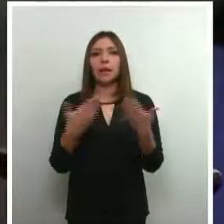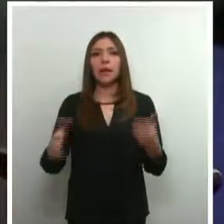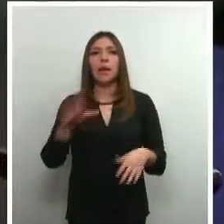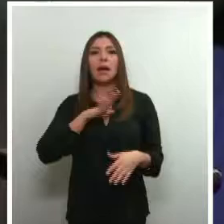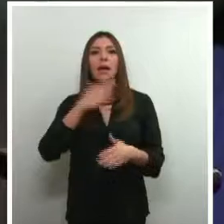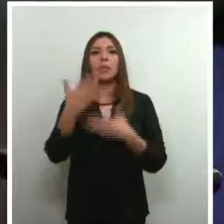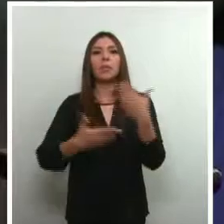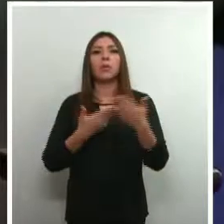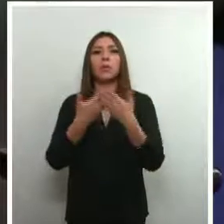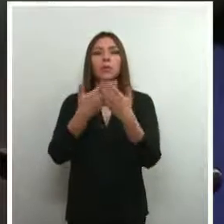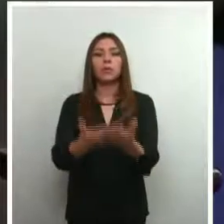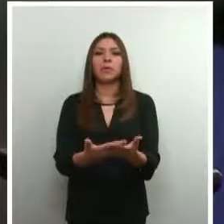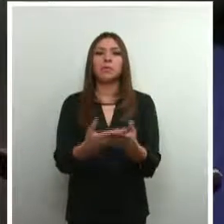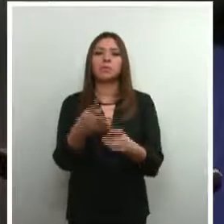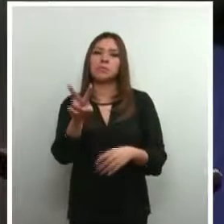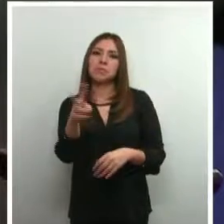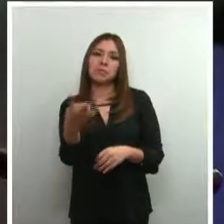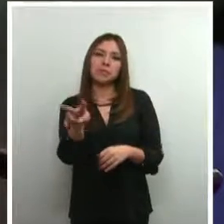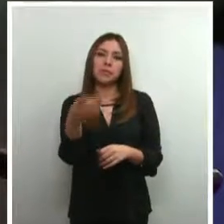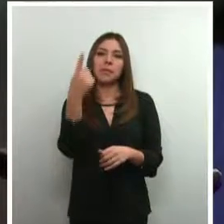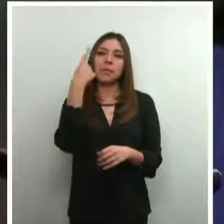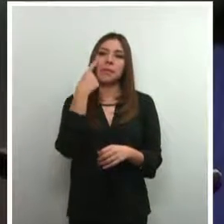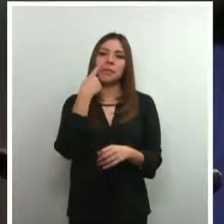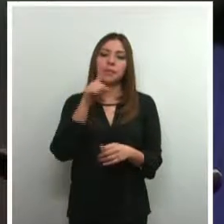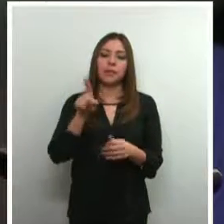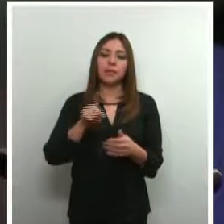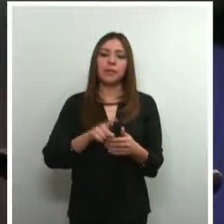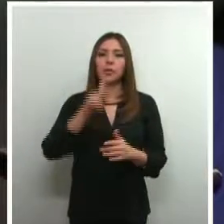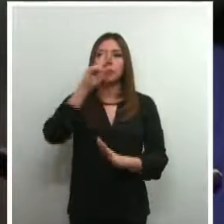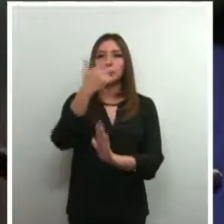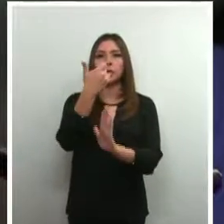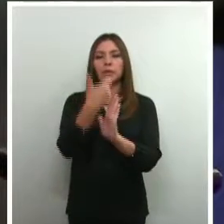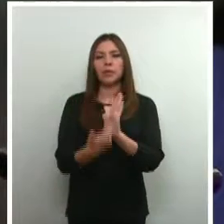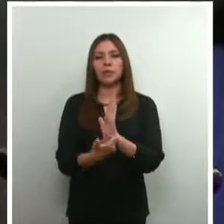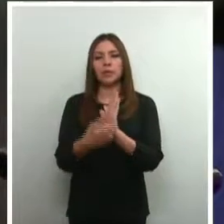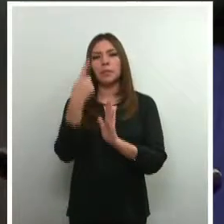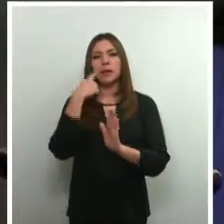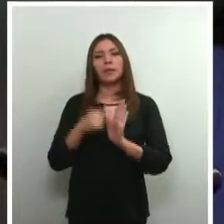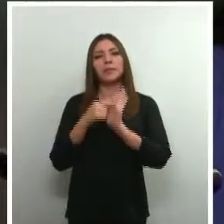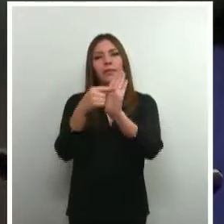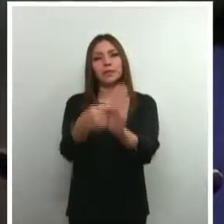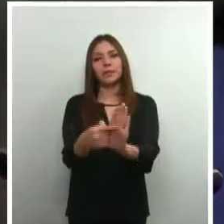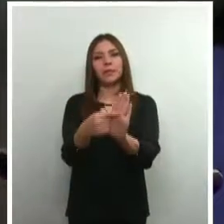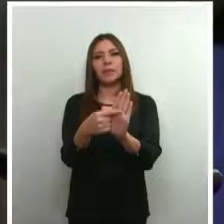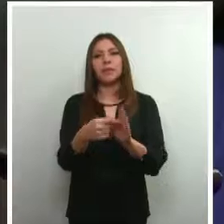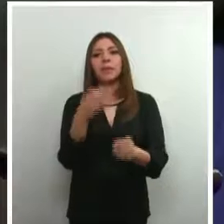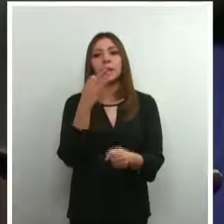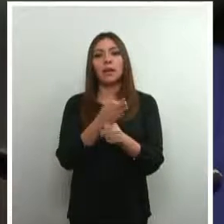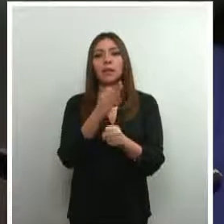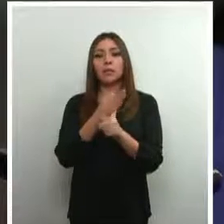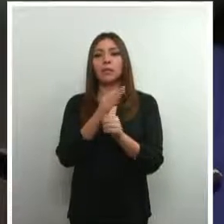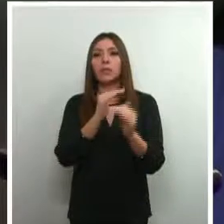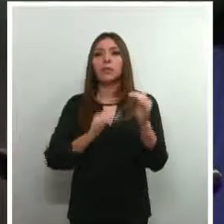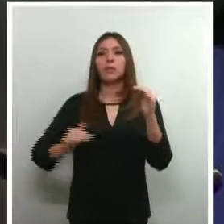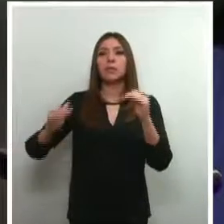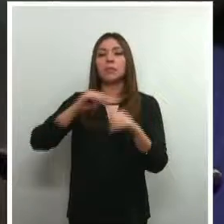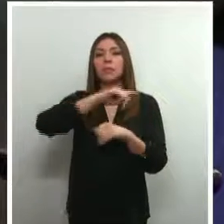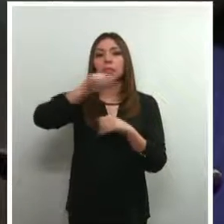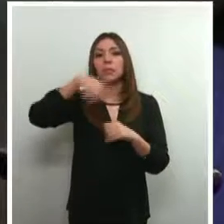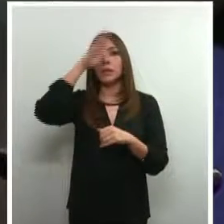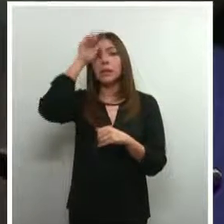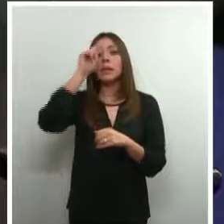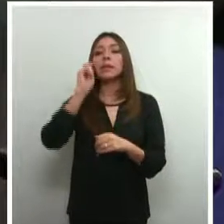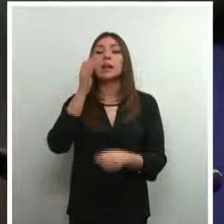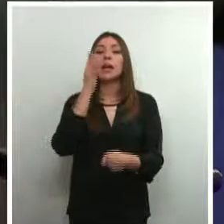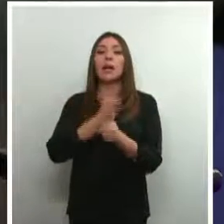propuesta alternativa al dictamen, que ha alcanzado alto consenso, en el cual